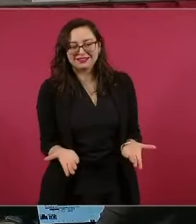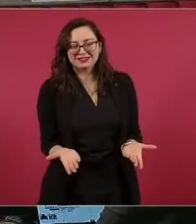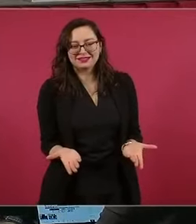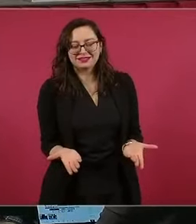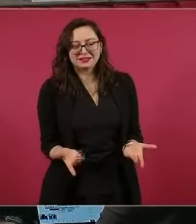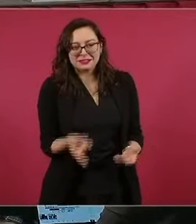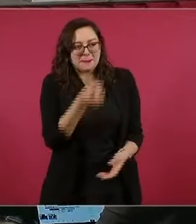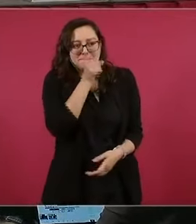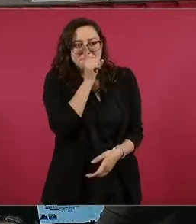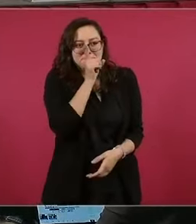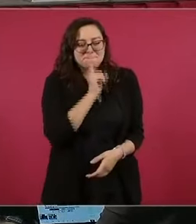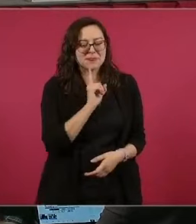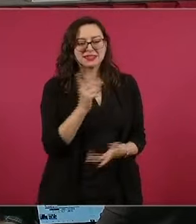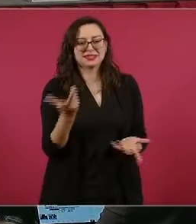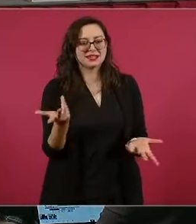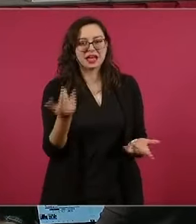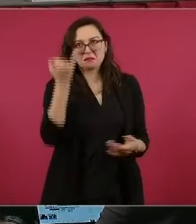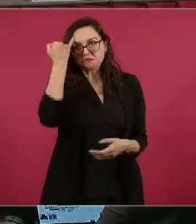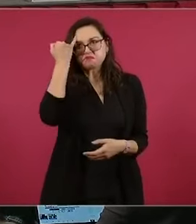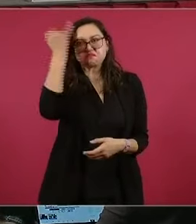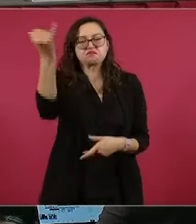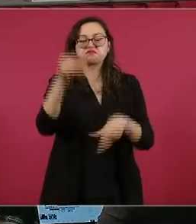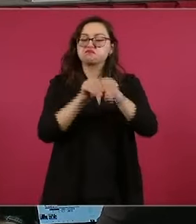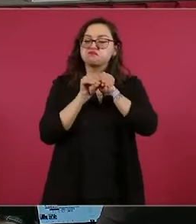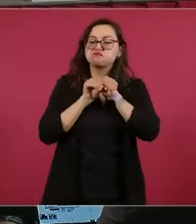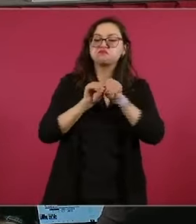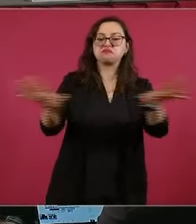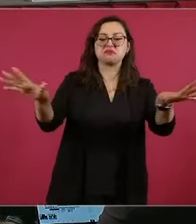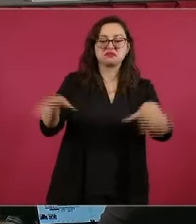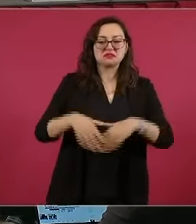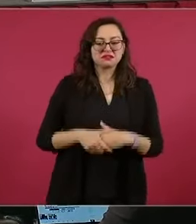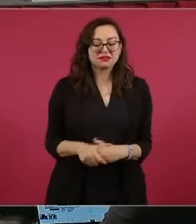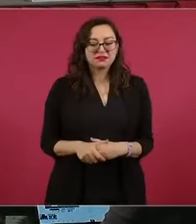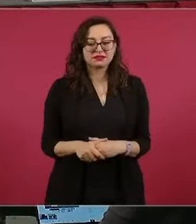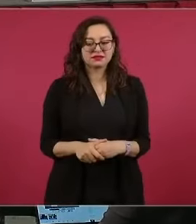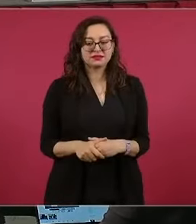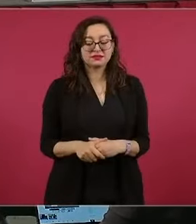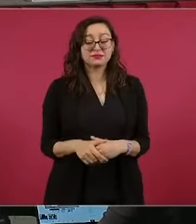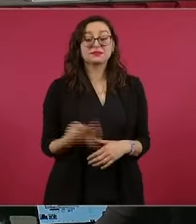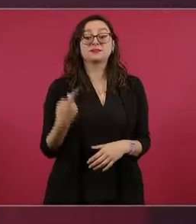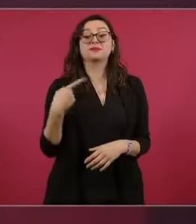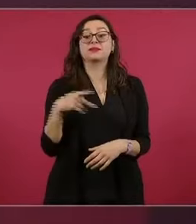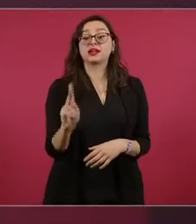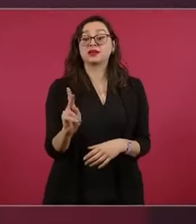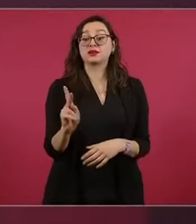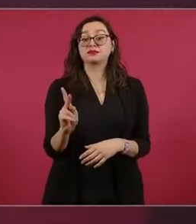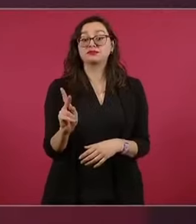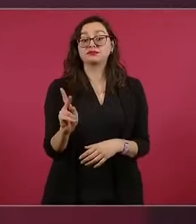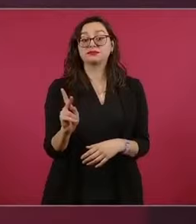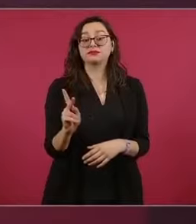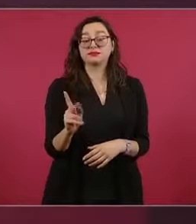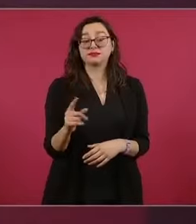una vil mentira, y resulta que es el periódico